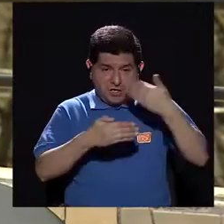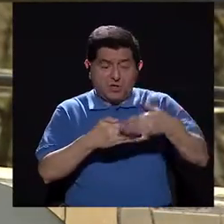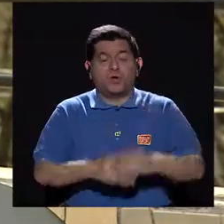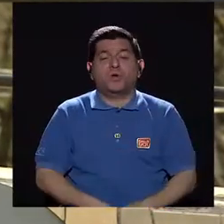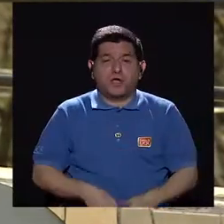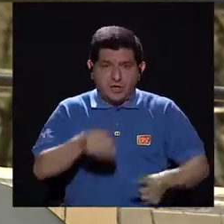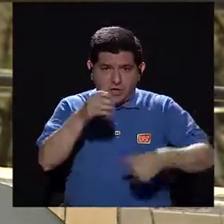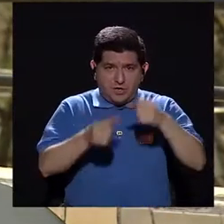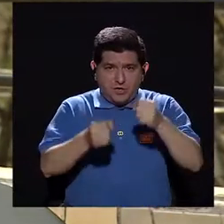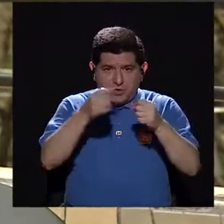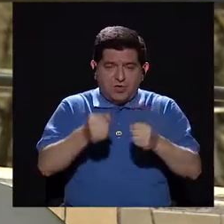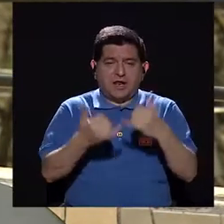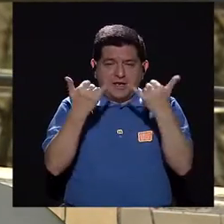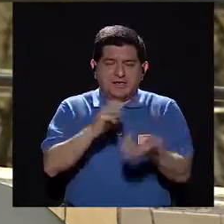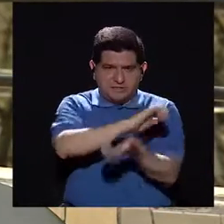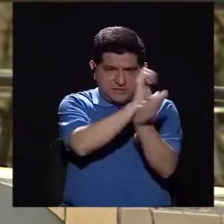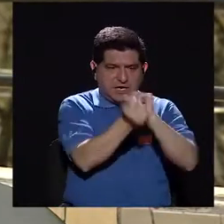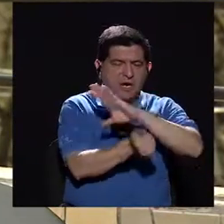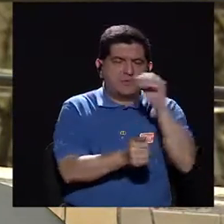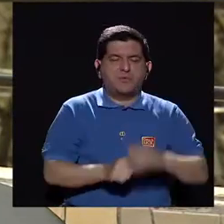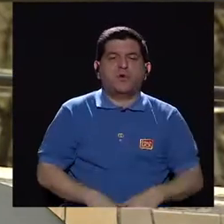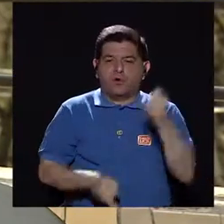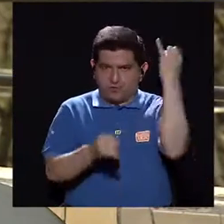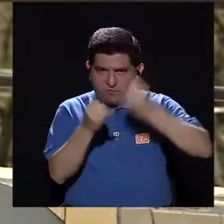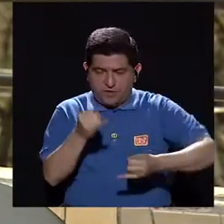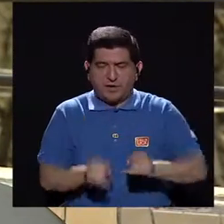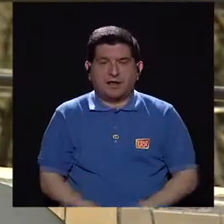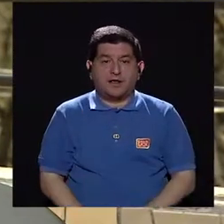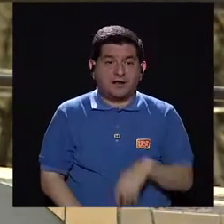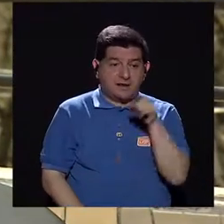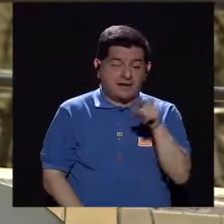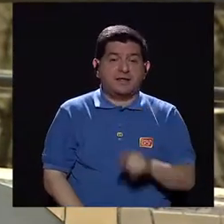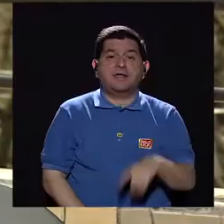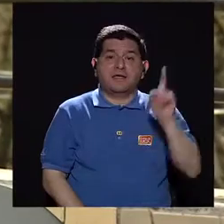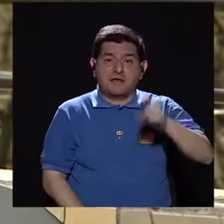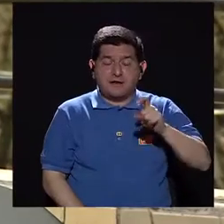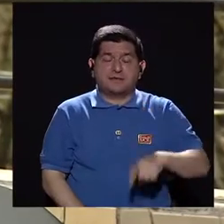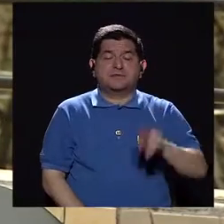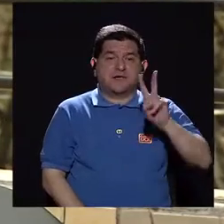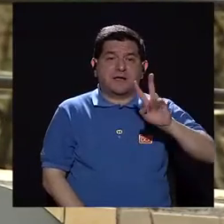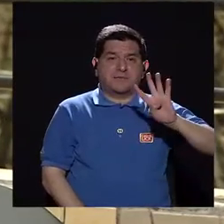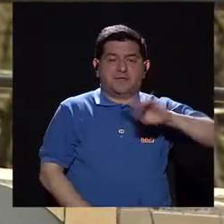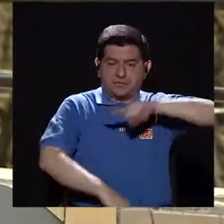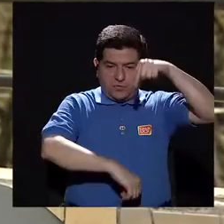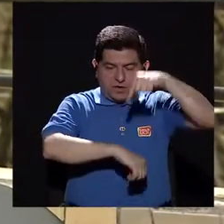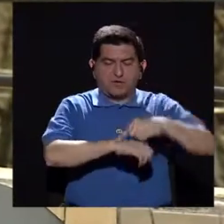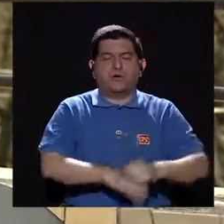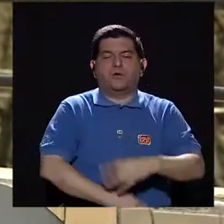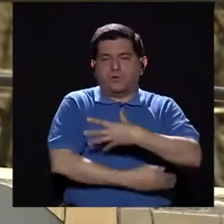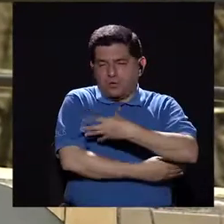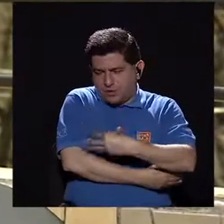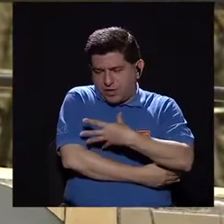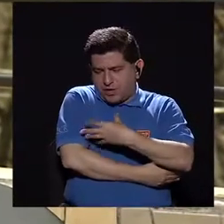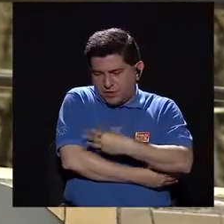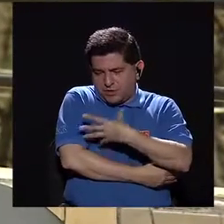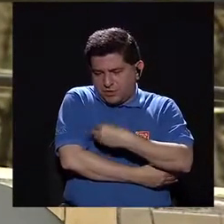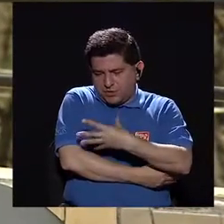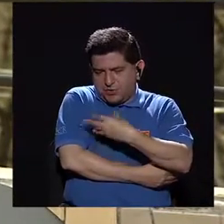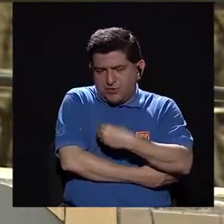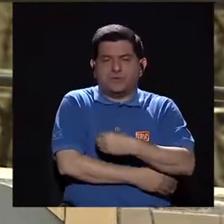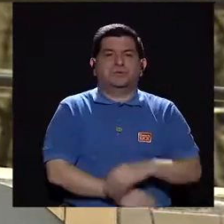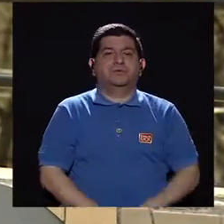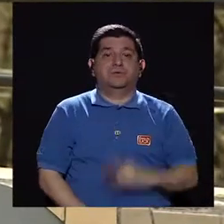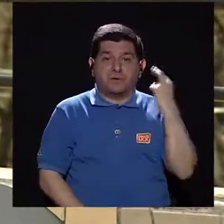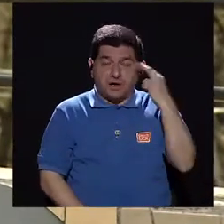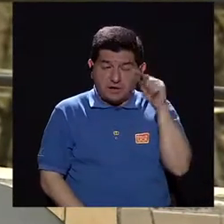leche transición o la leche madura y debe de pegársele al bebé 24 horas, o sea, el bebé tiene que pasar